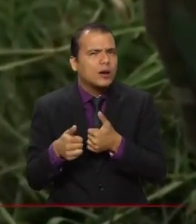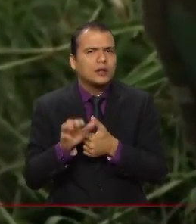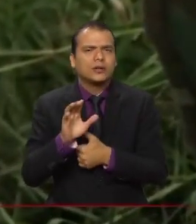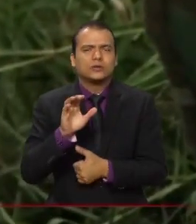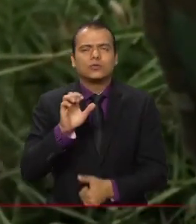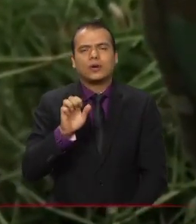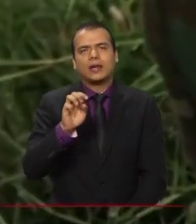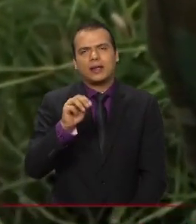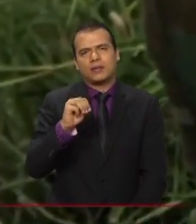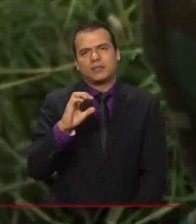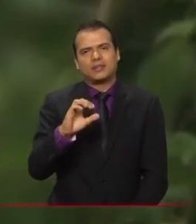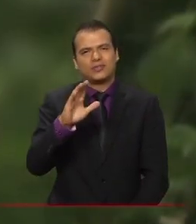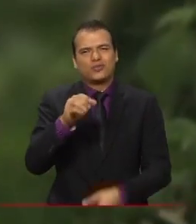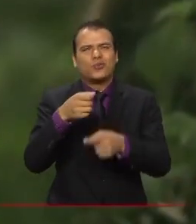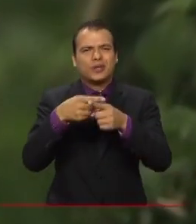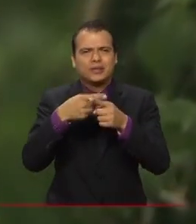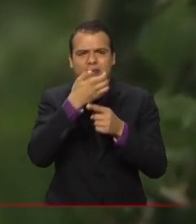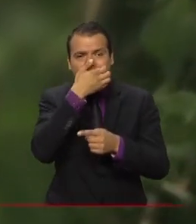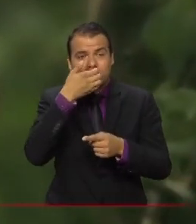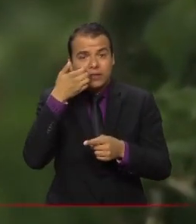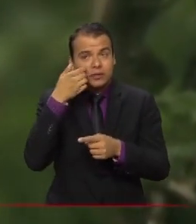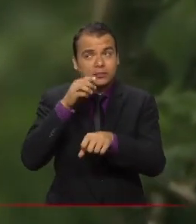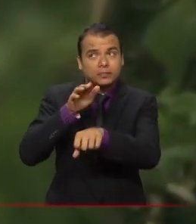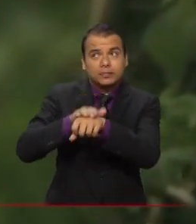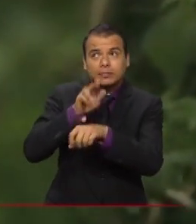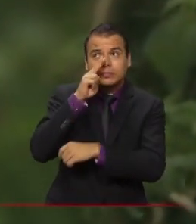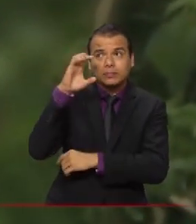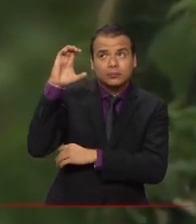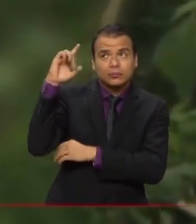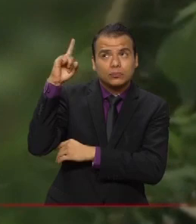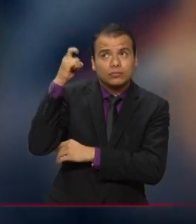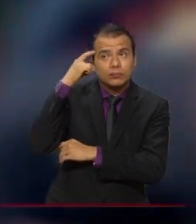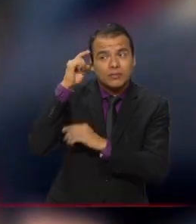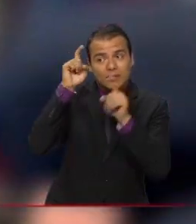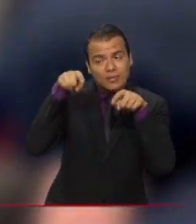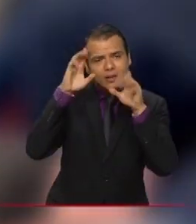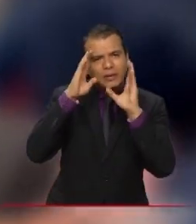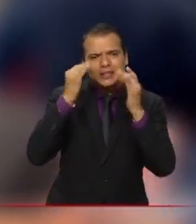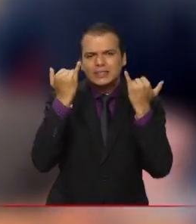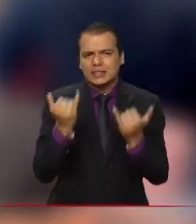FARC, por lo que solicita al Gobierno Nacional tomar medidas urgentes.